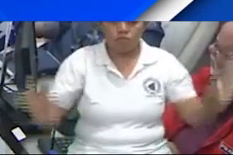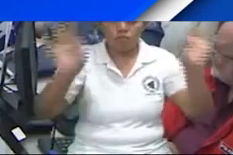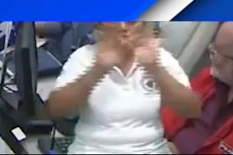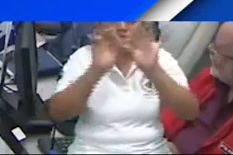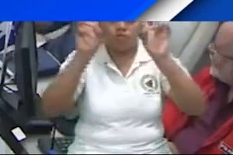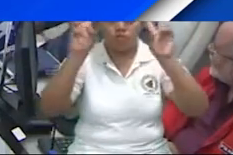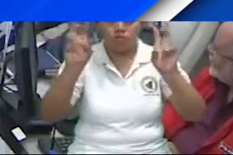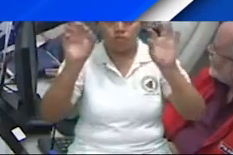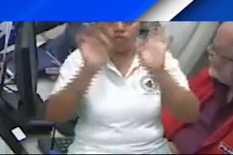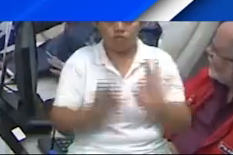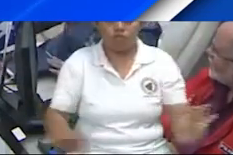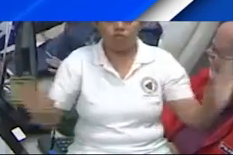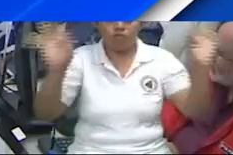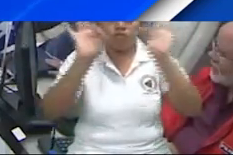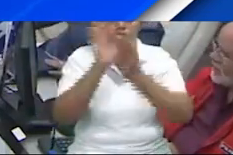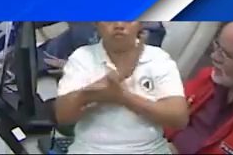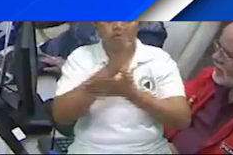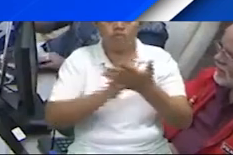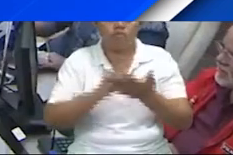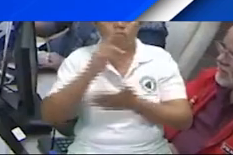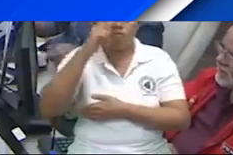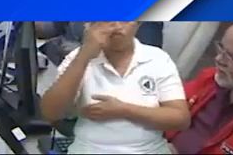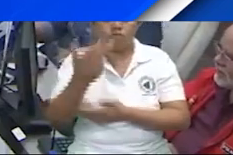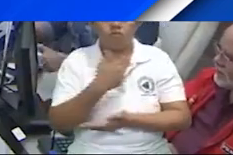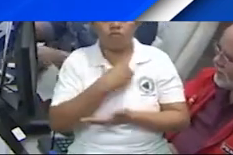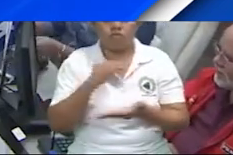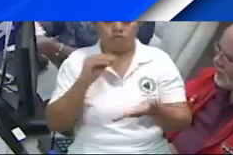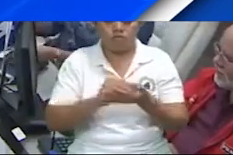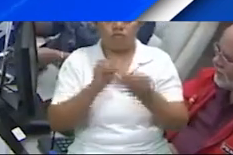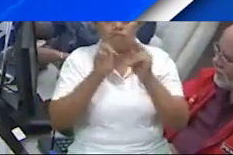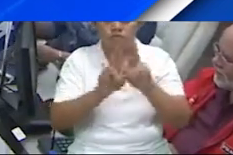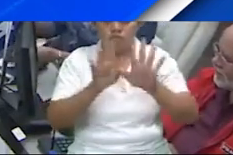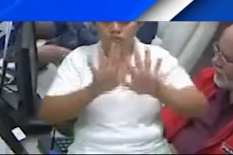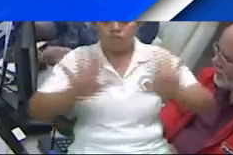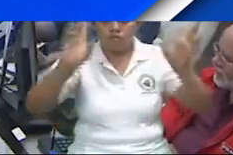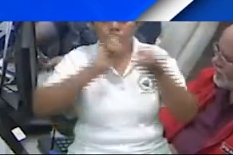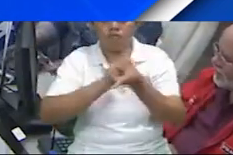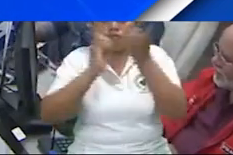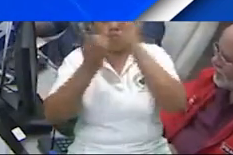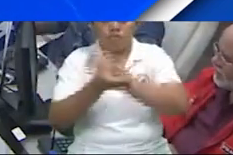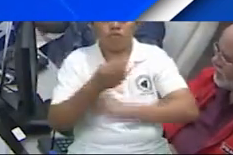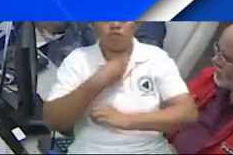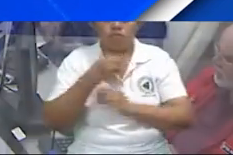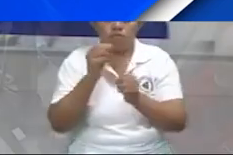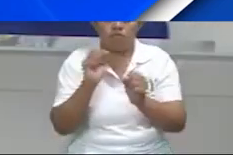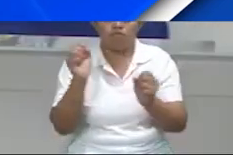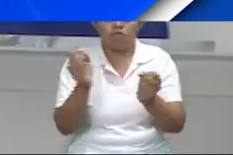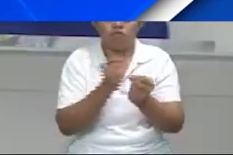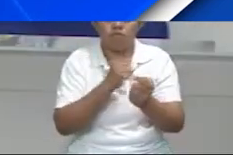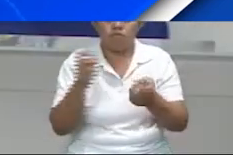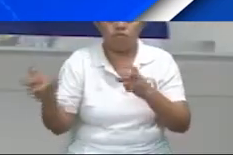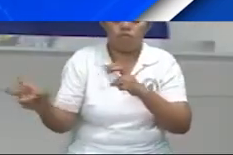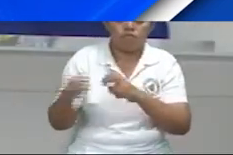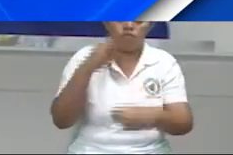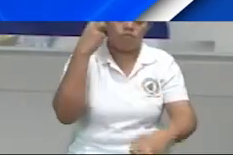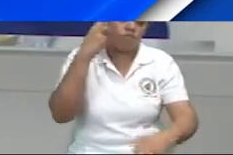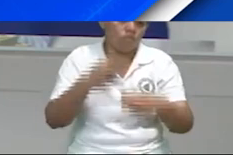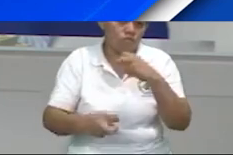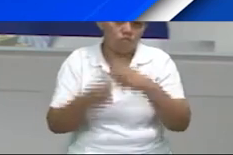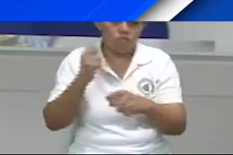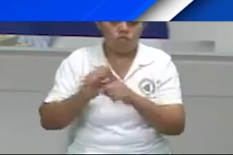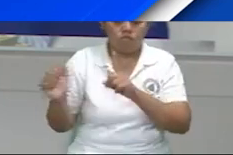de la If 19 cambio climático fragilidad conflicto